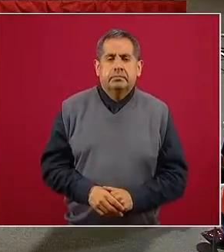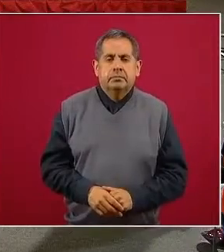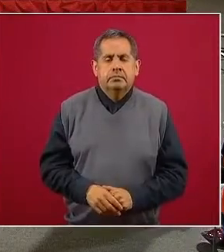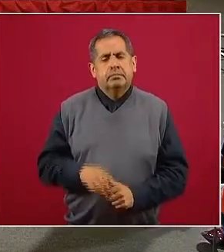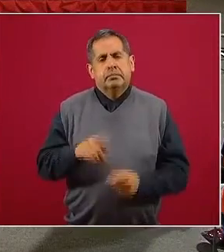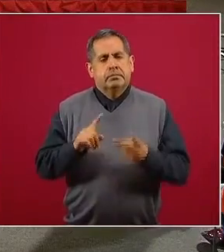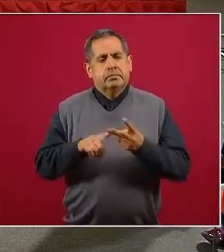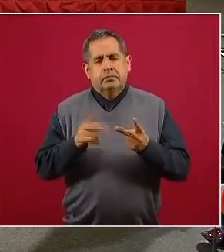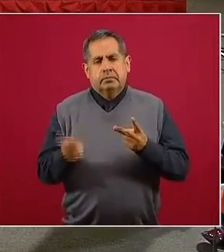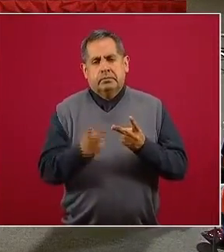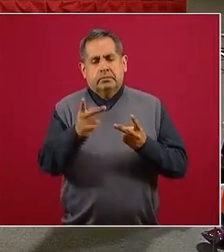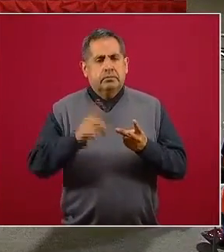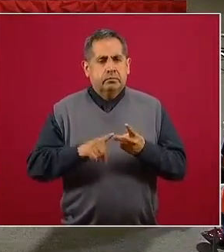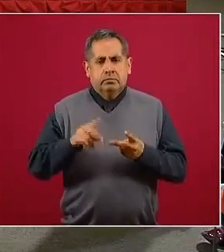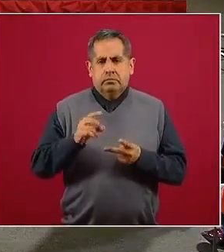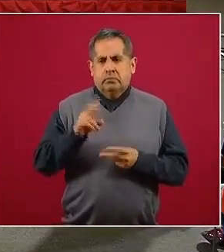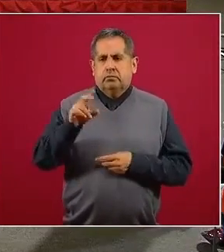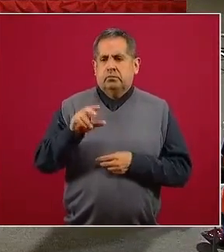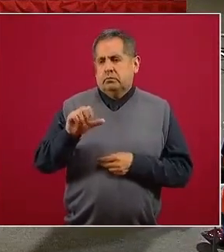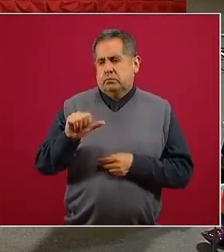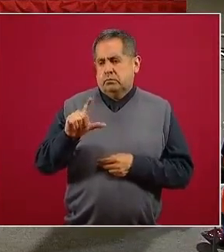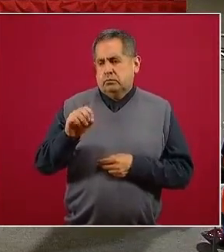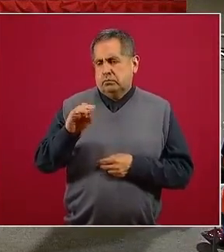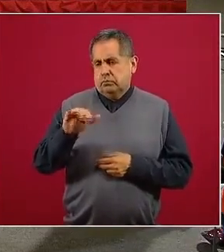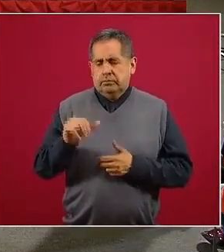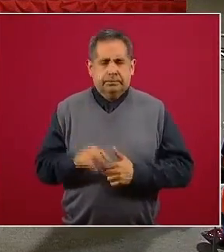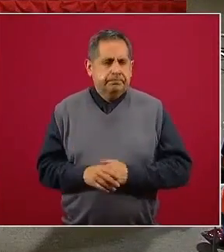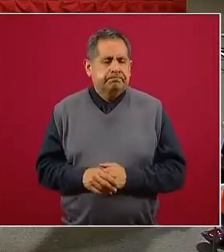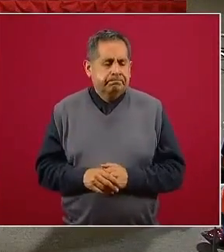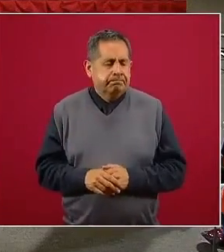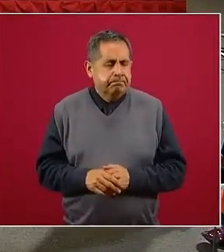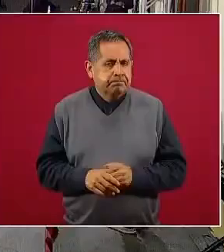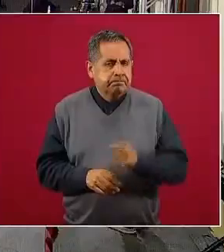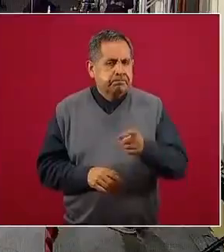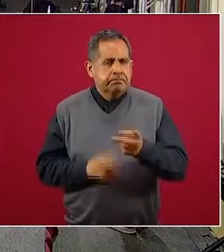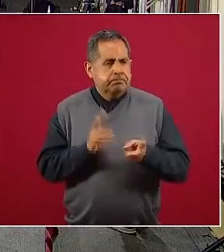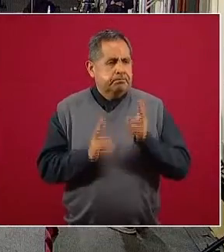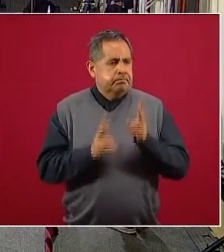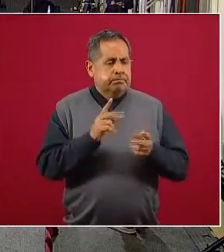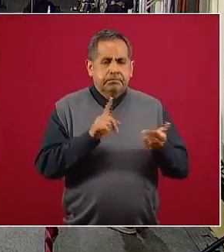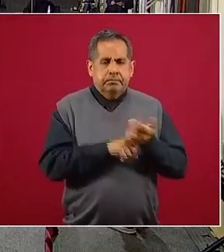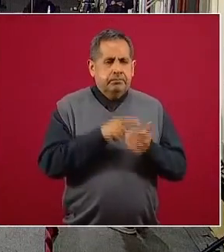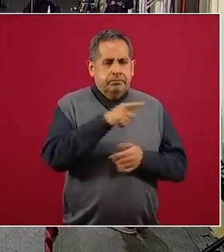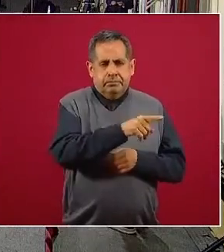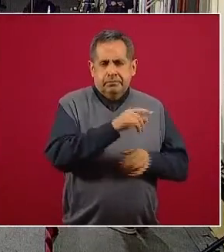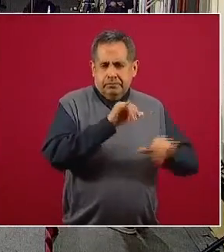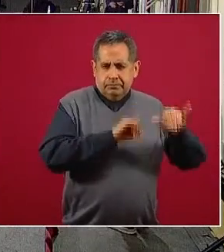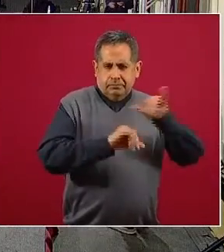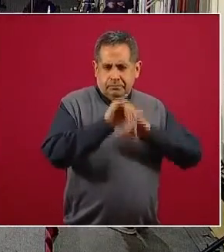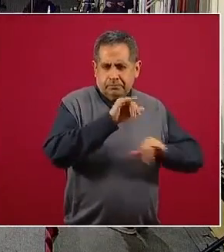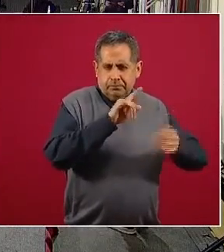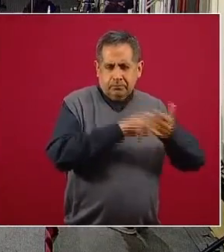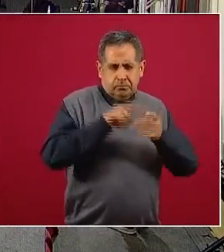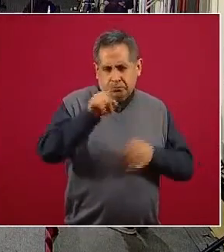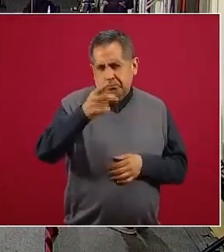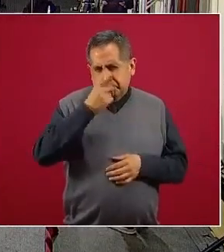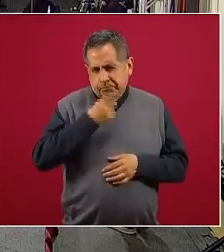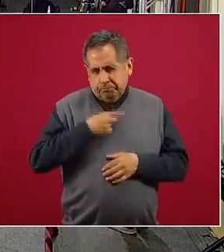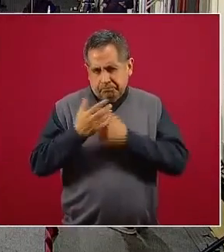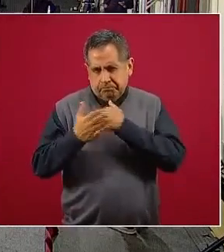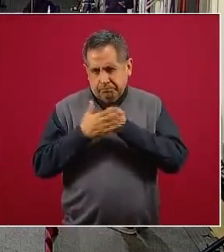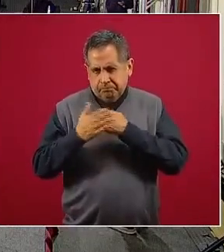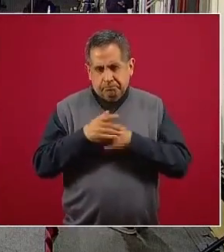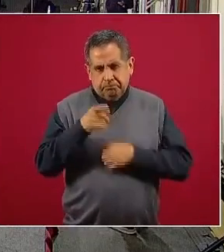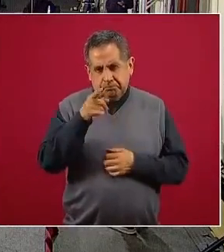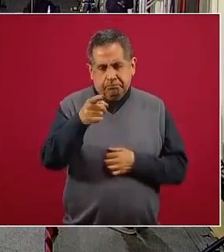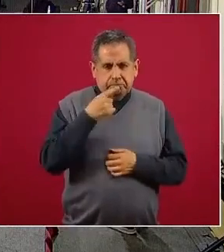mi segunda pregunta, doctora Lomía, tuve la oportunidad de platicar con una marca de estas de laboratorios que ustedes de alguna manera han